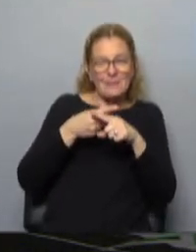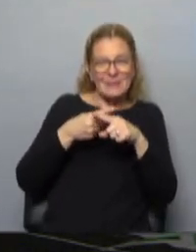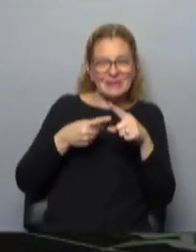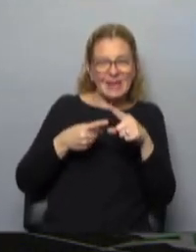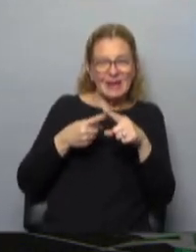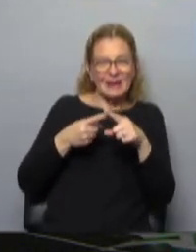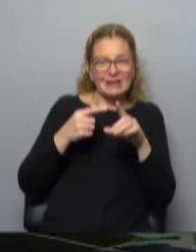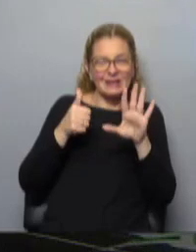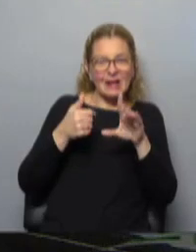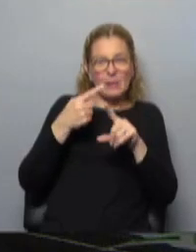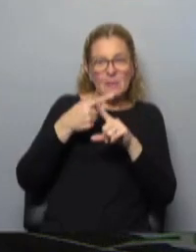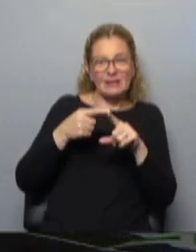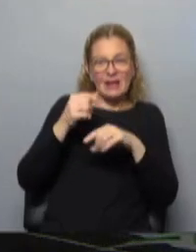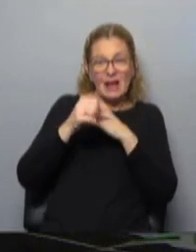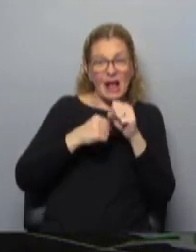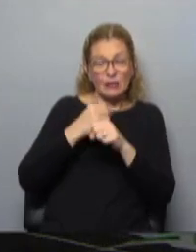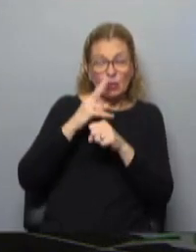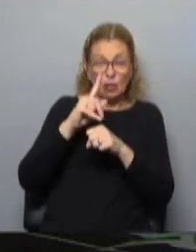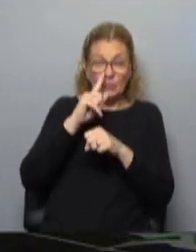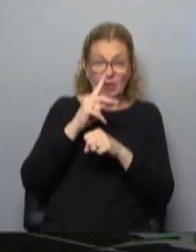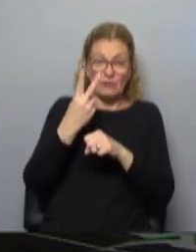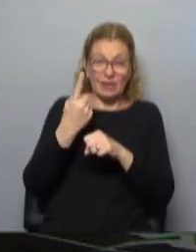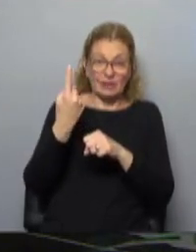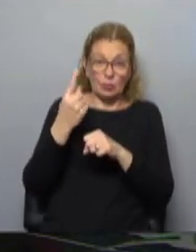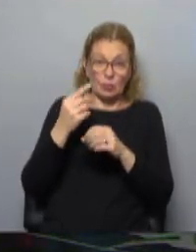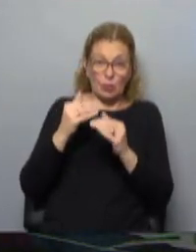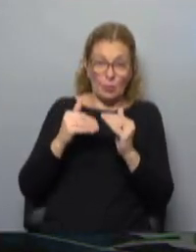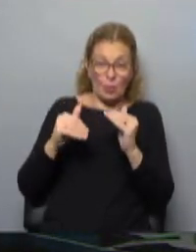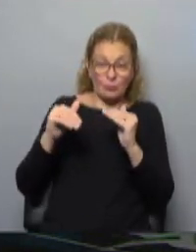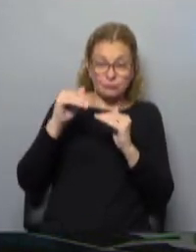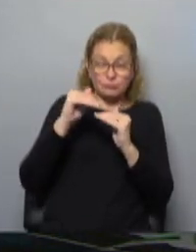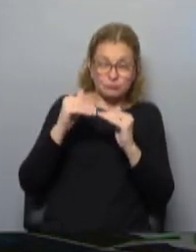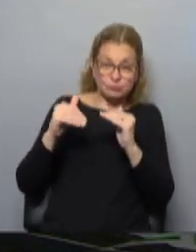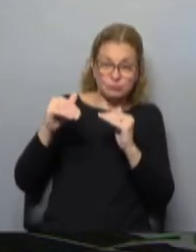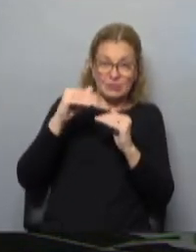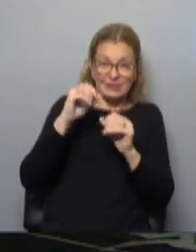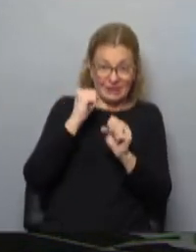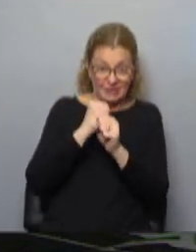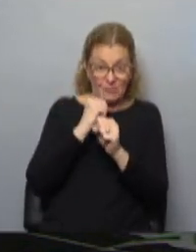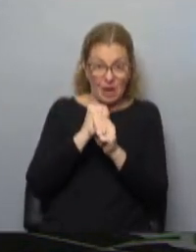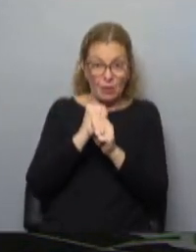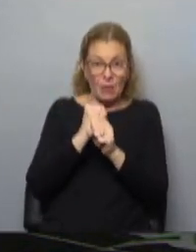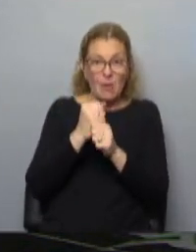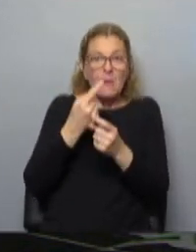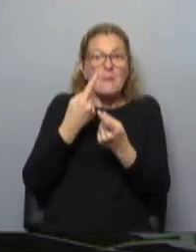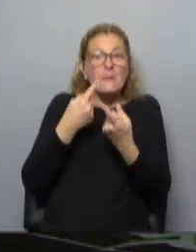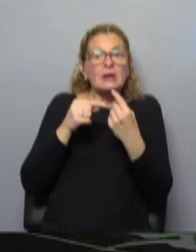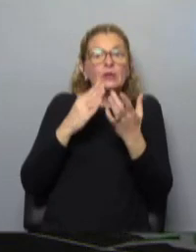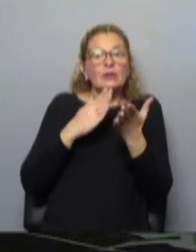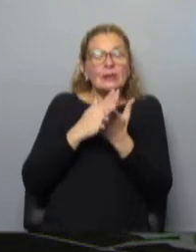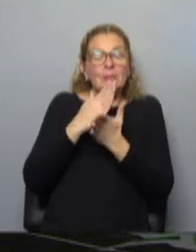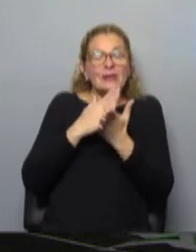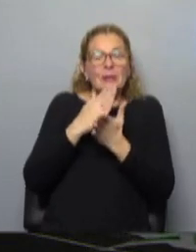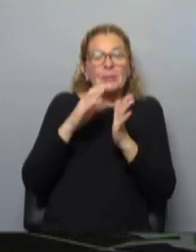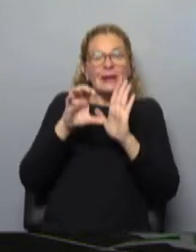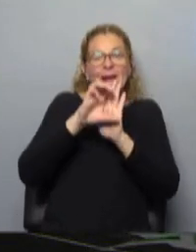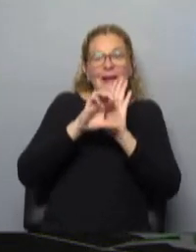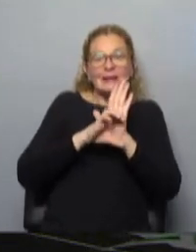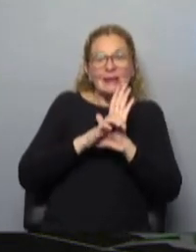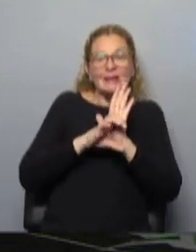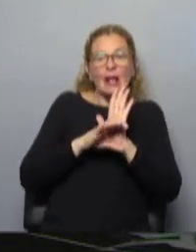segundo semestre el 2021 donde una recuperación bastante acelerada del empleo en un contexto siempre caracterizado siempre